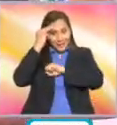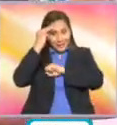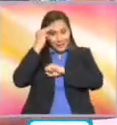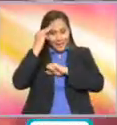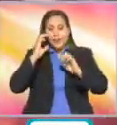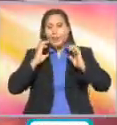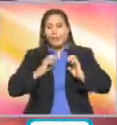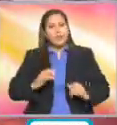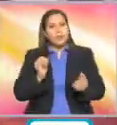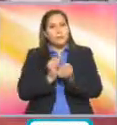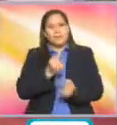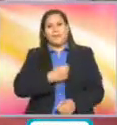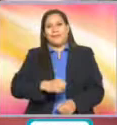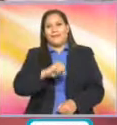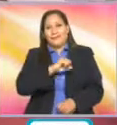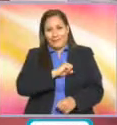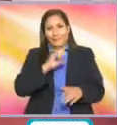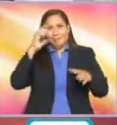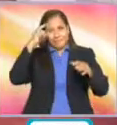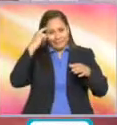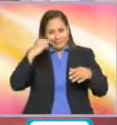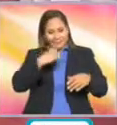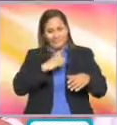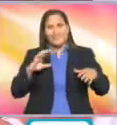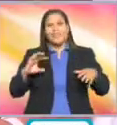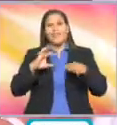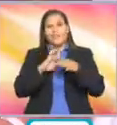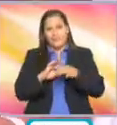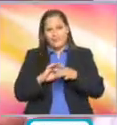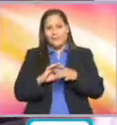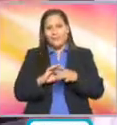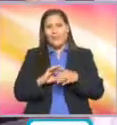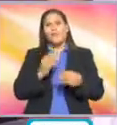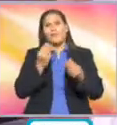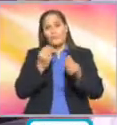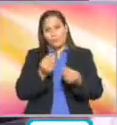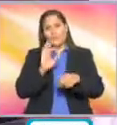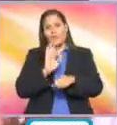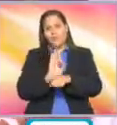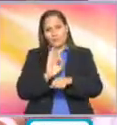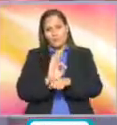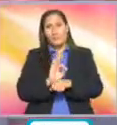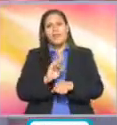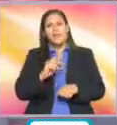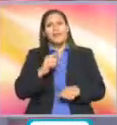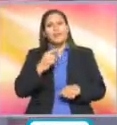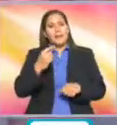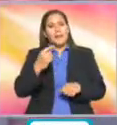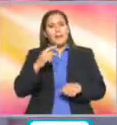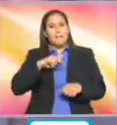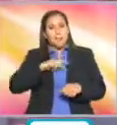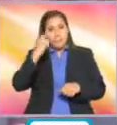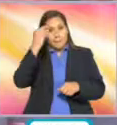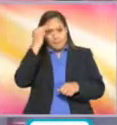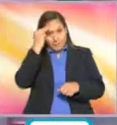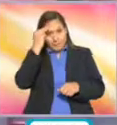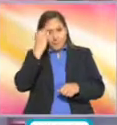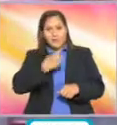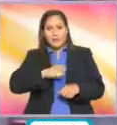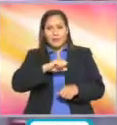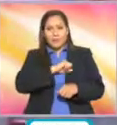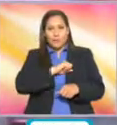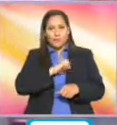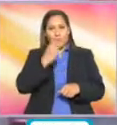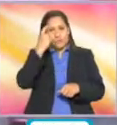sano, ahí está. Entonces, sí tiene muchos beneficios a nivel de nuestra mente, ¿no? Nuestra salud mental. De hecho, muchas